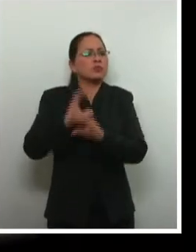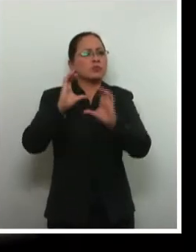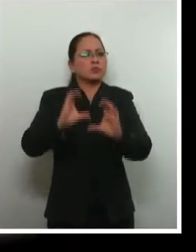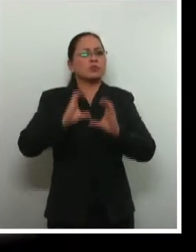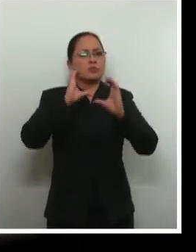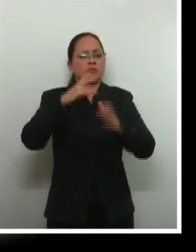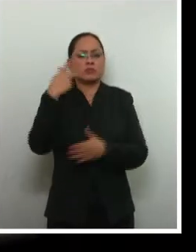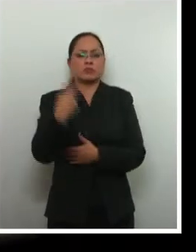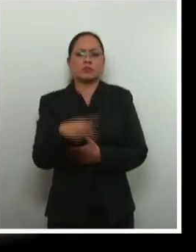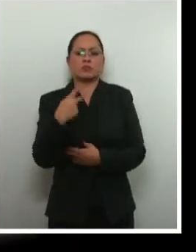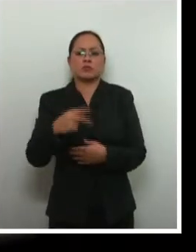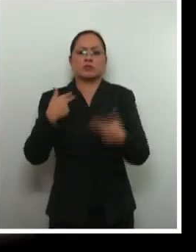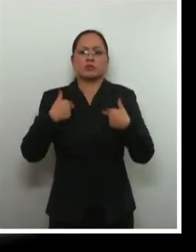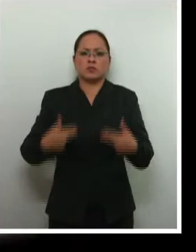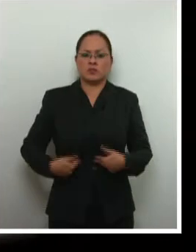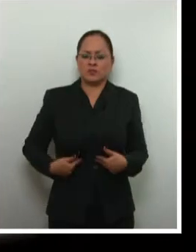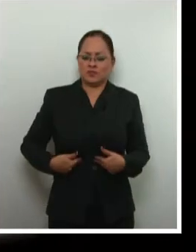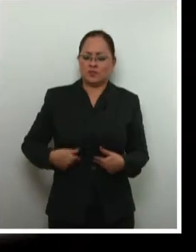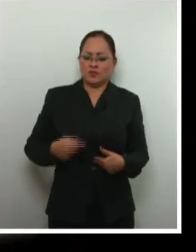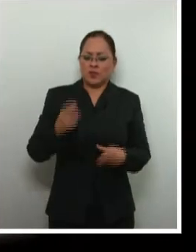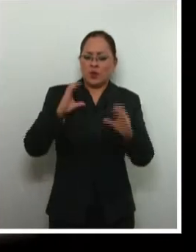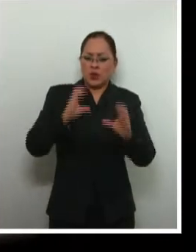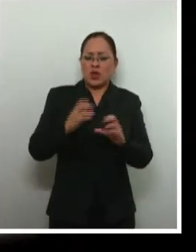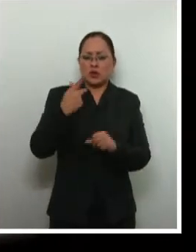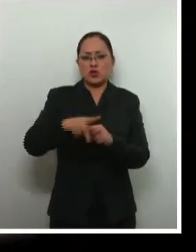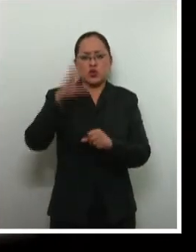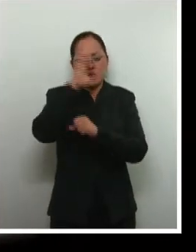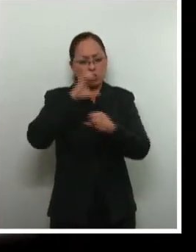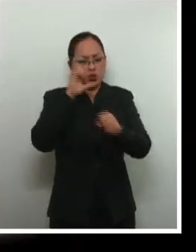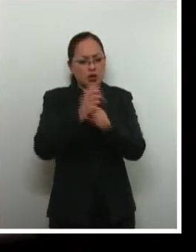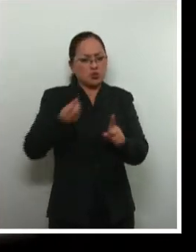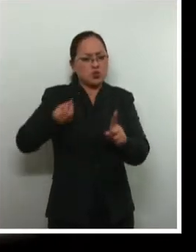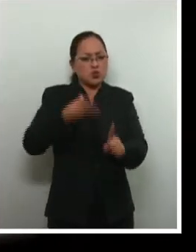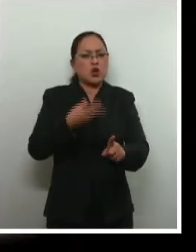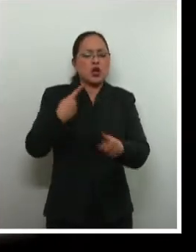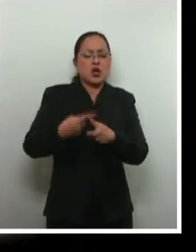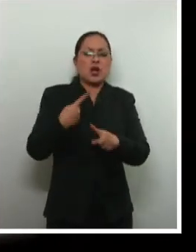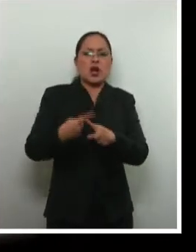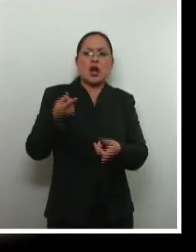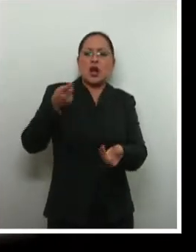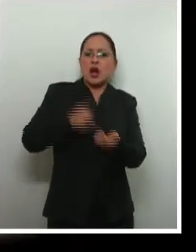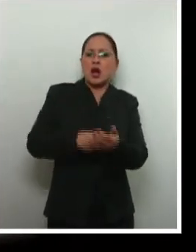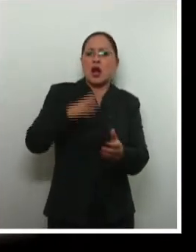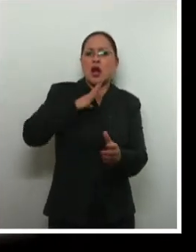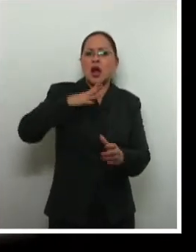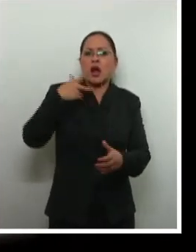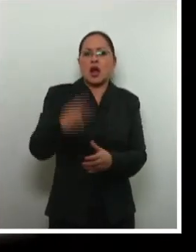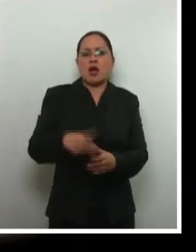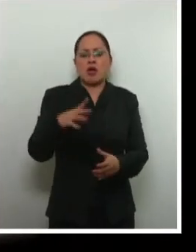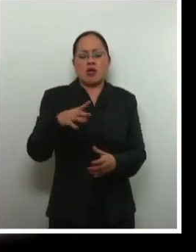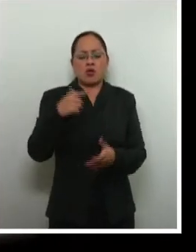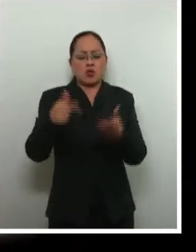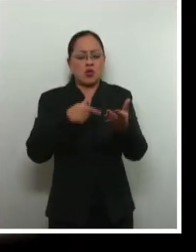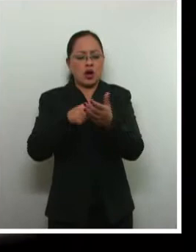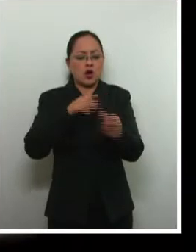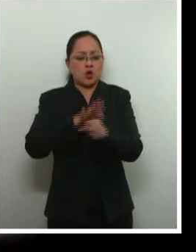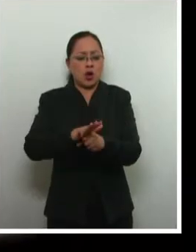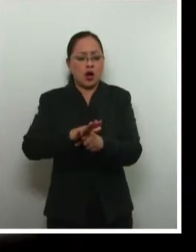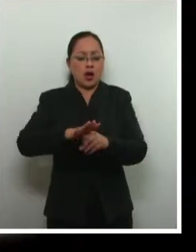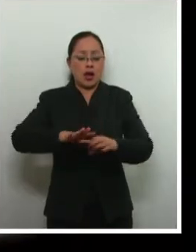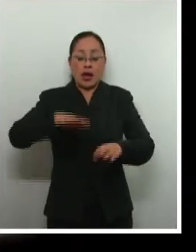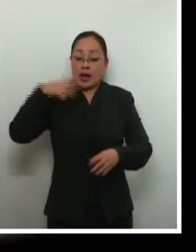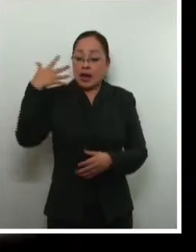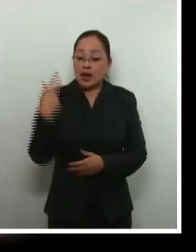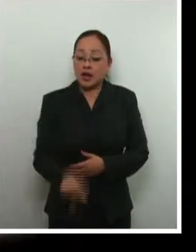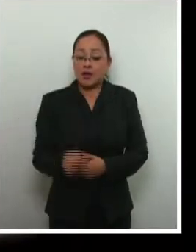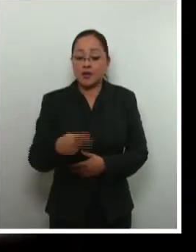el patrimonio de la humanidad que reside, que tiene su sitio en el